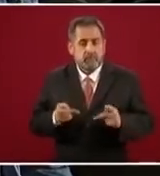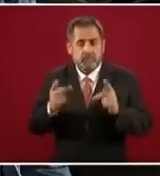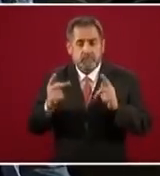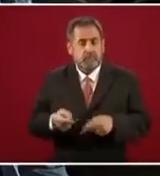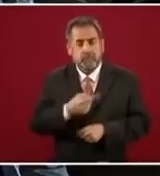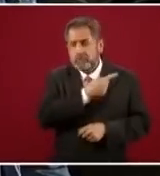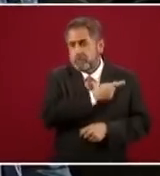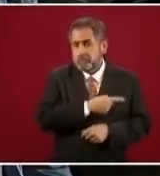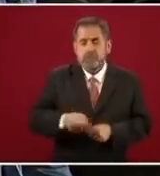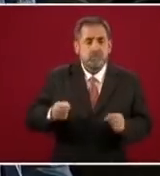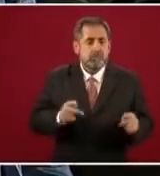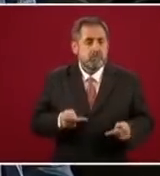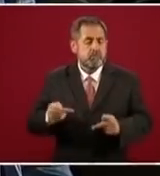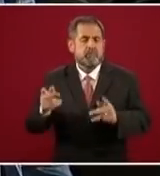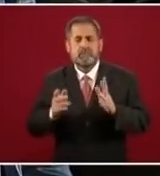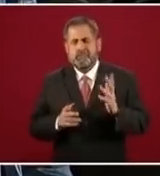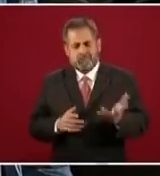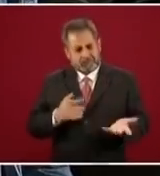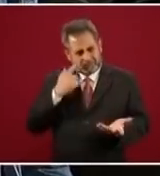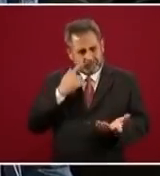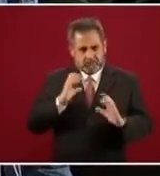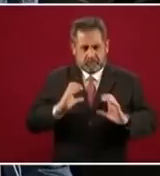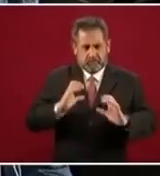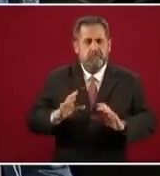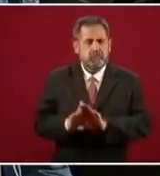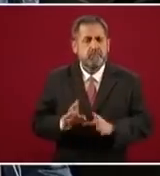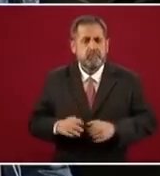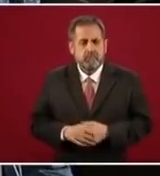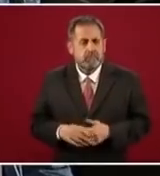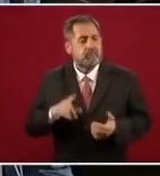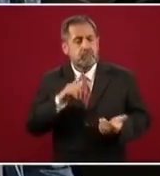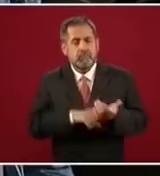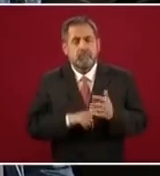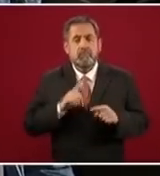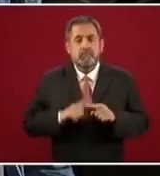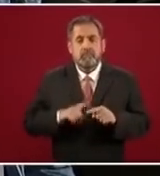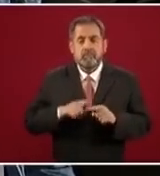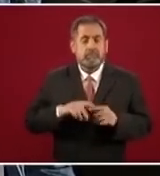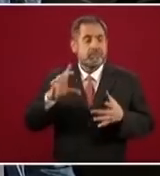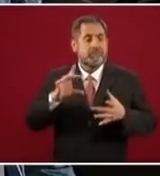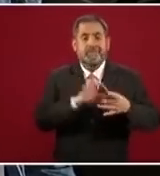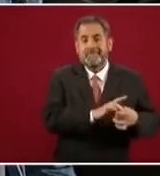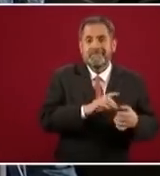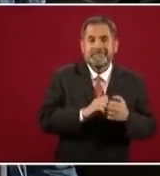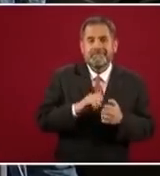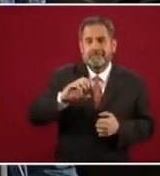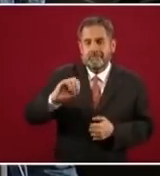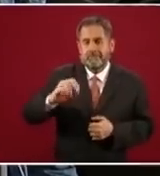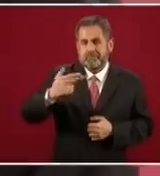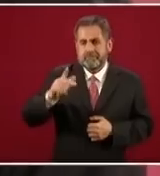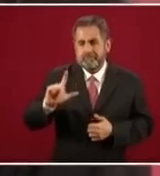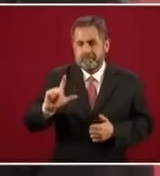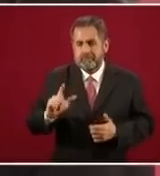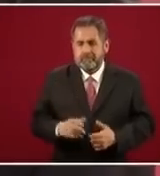largo y ancho, y también curiosamente dentro de sus clientes tiene a la española OHL.